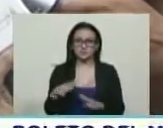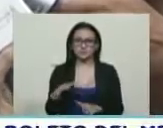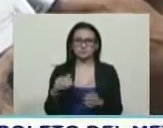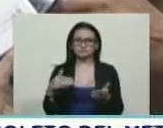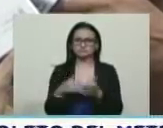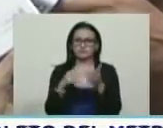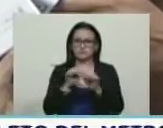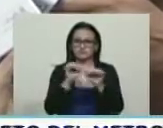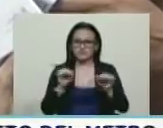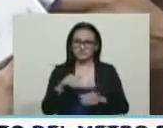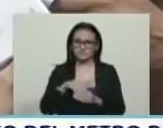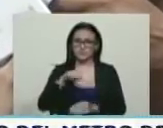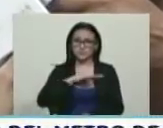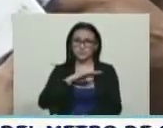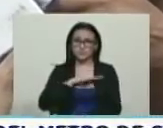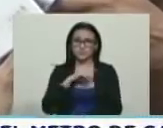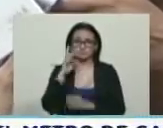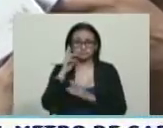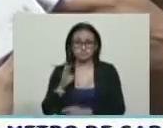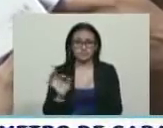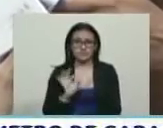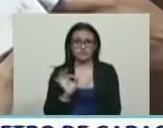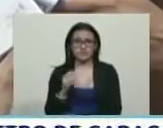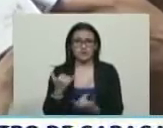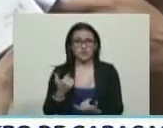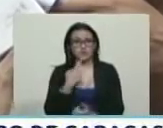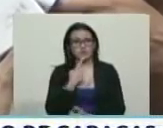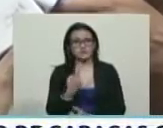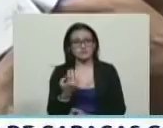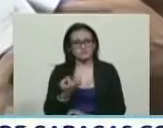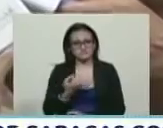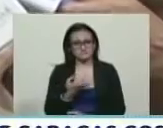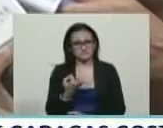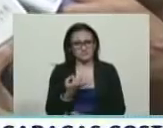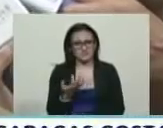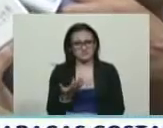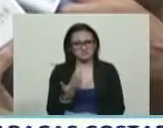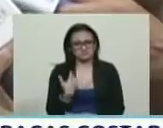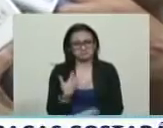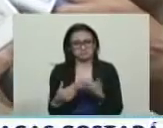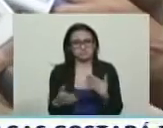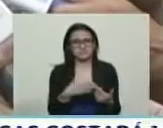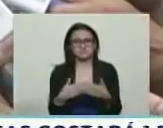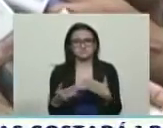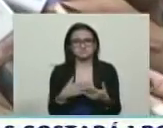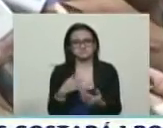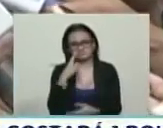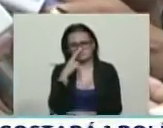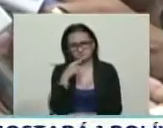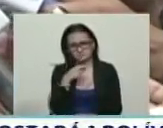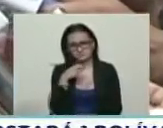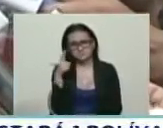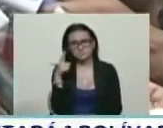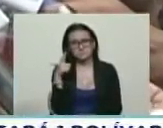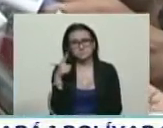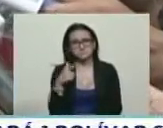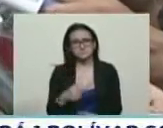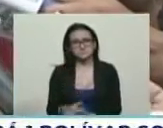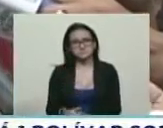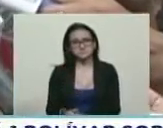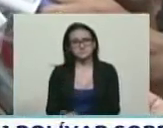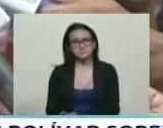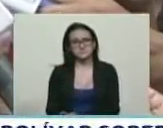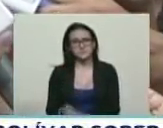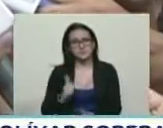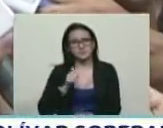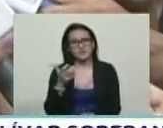electoral nuestro y no lo ha reconocido. Que digan ahorita eso, en verdad nos resbala, no nos importa absolutamente nada de lo